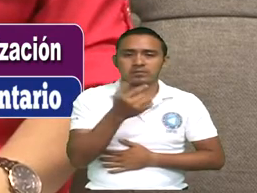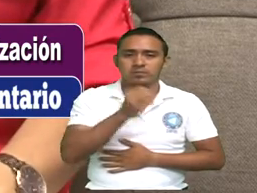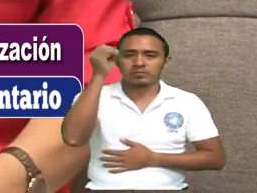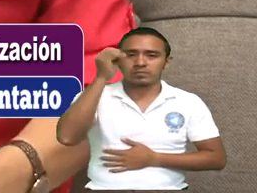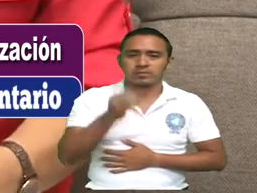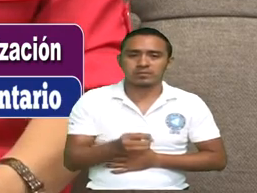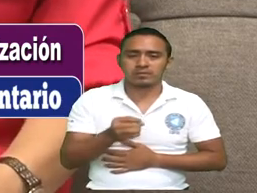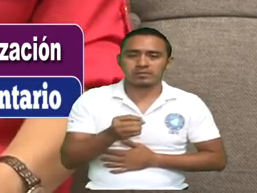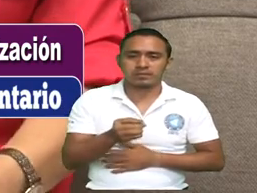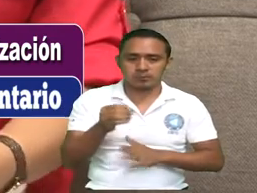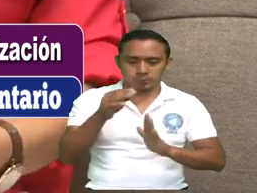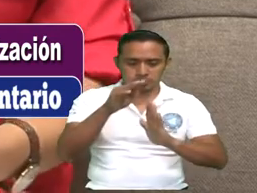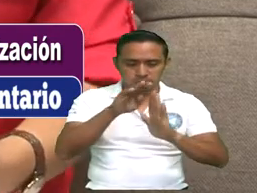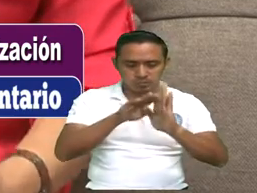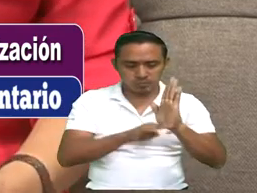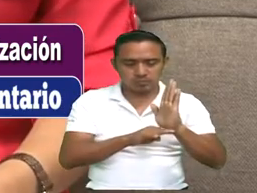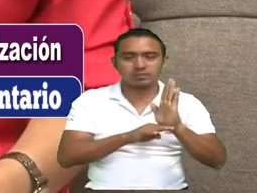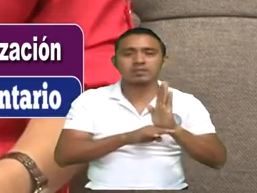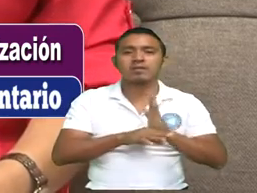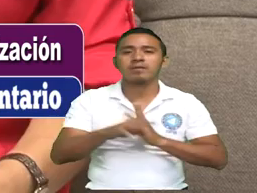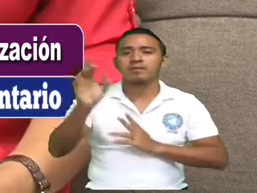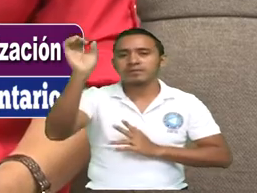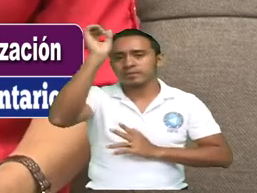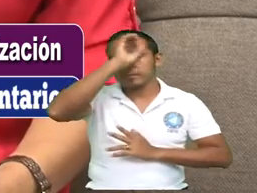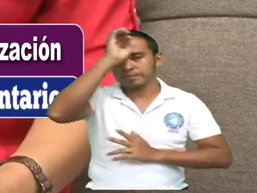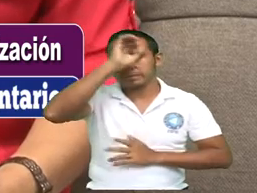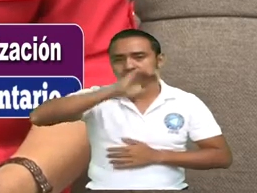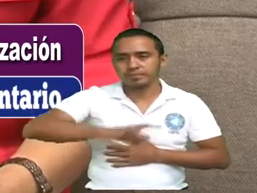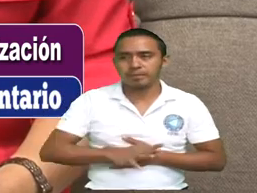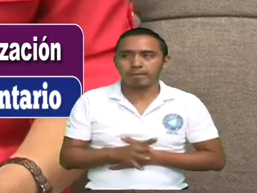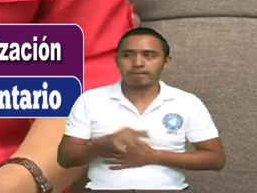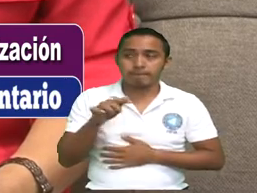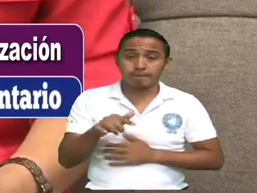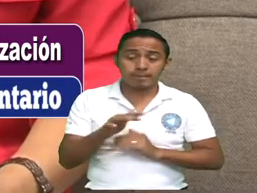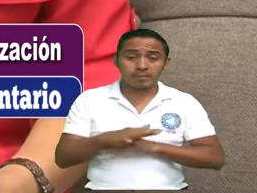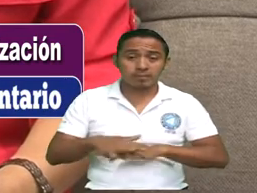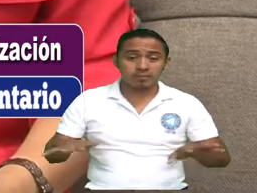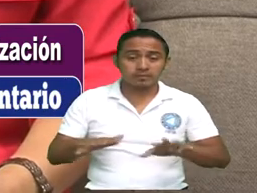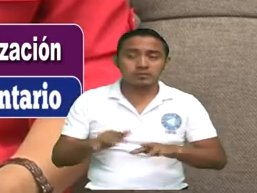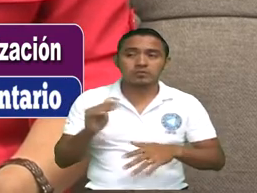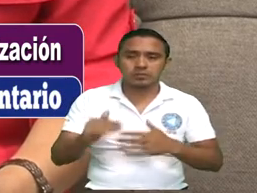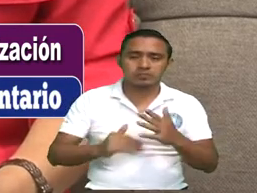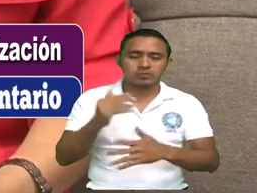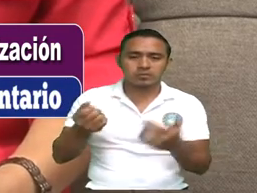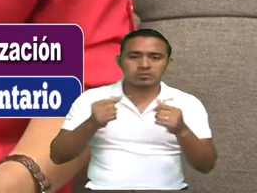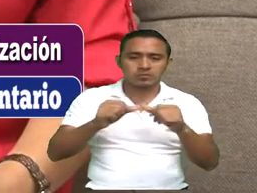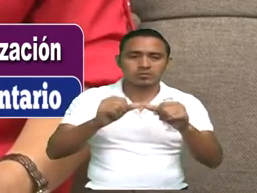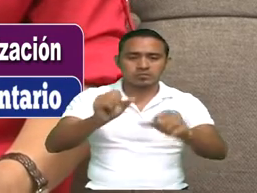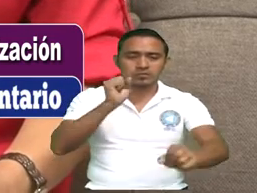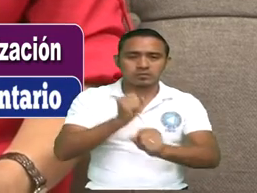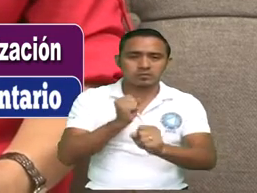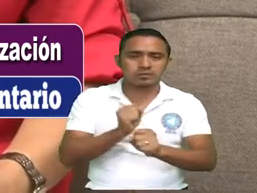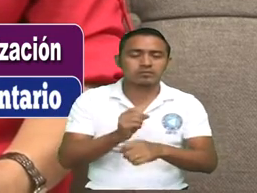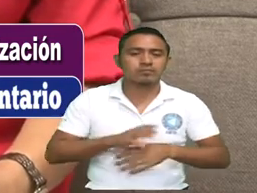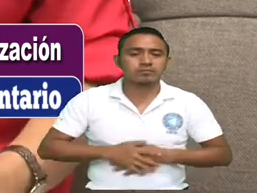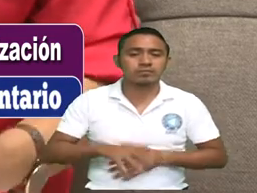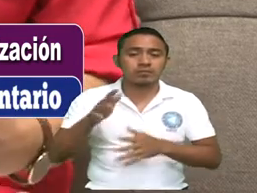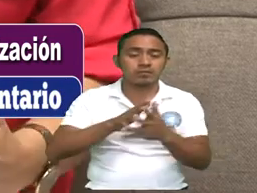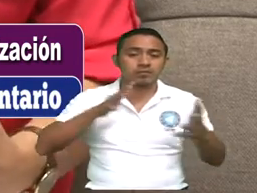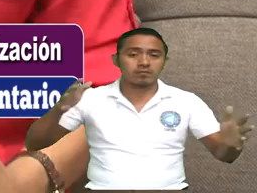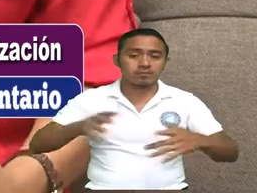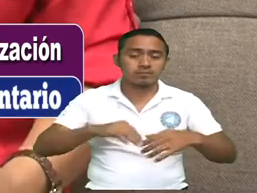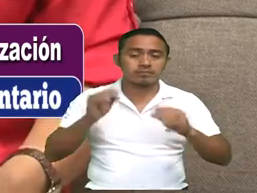7%, o sea, bien bajo el índice de analfabetismo, lo cual no quedó ahí nomás, sino que se continuó trabajando. La Cruzada Nacional